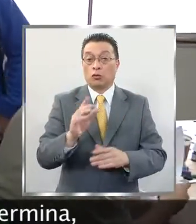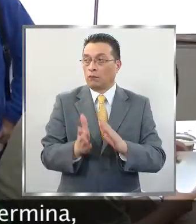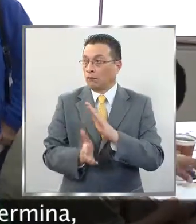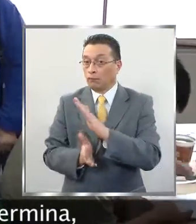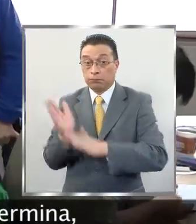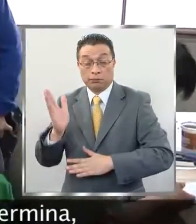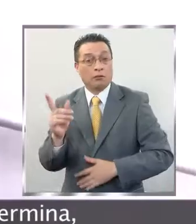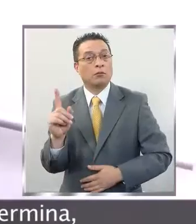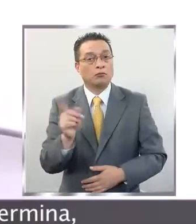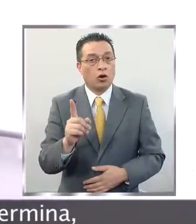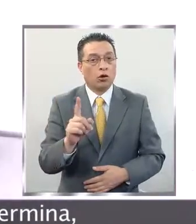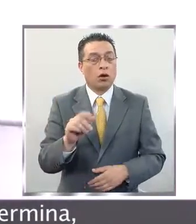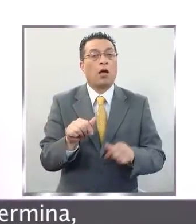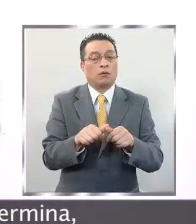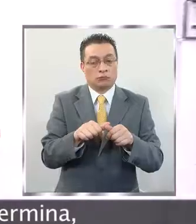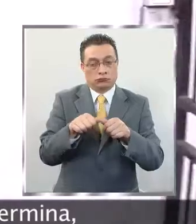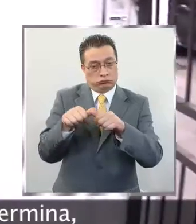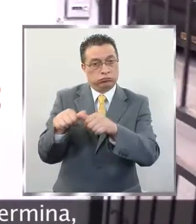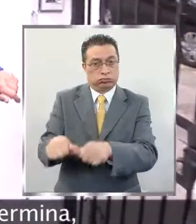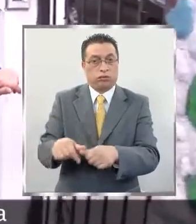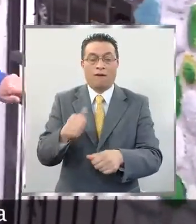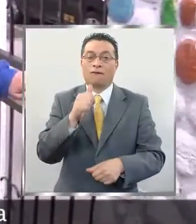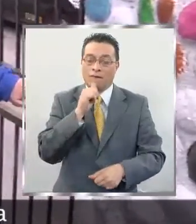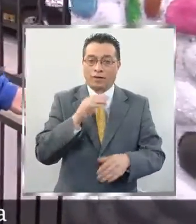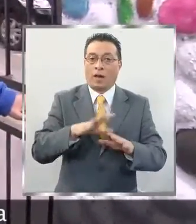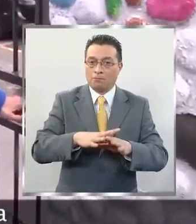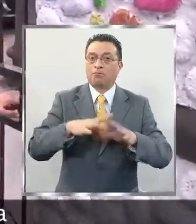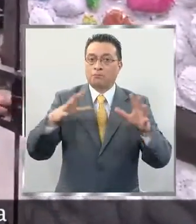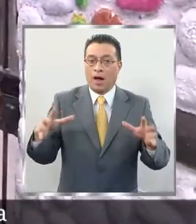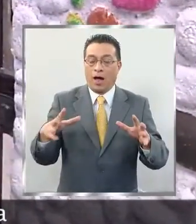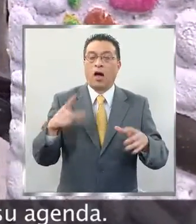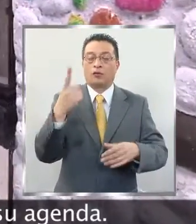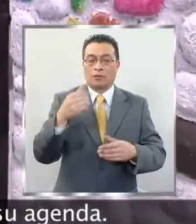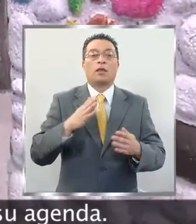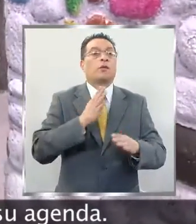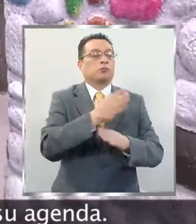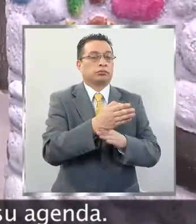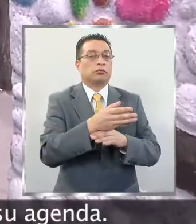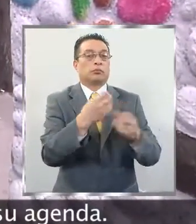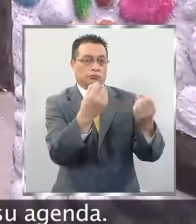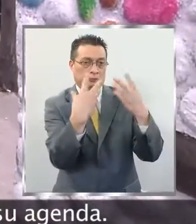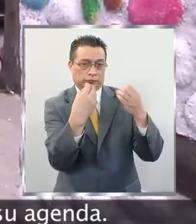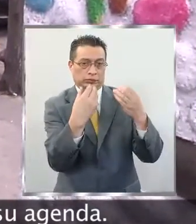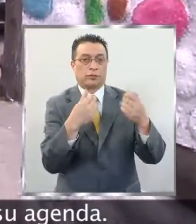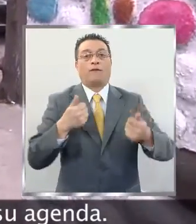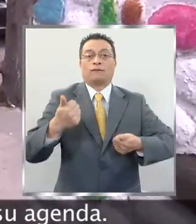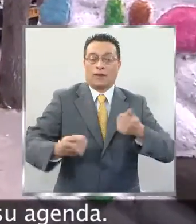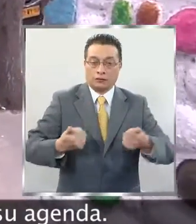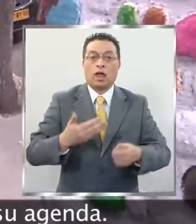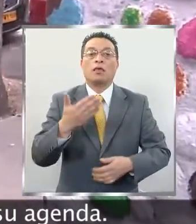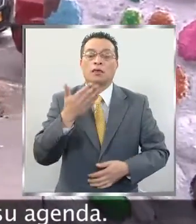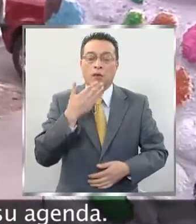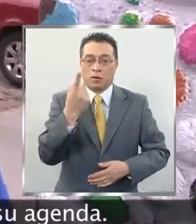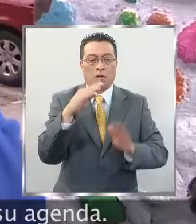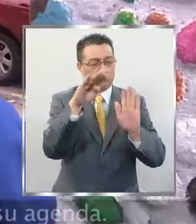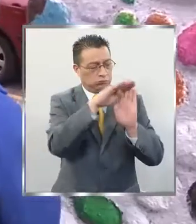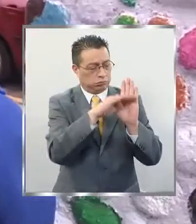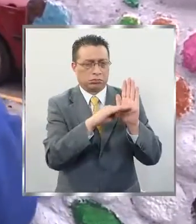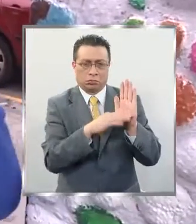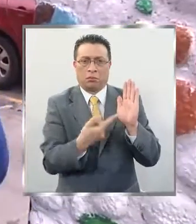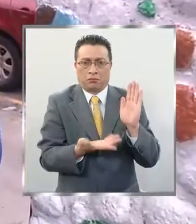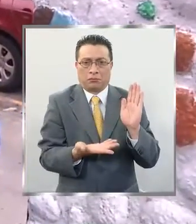su hogar, pues aún su jornada no termina. Una clase de danza es la próxima actividad en su agenda.